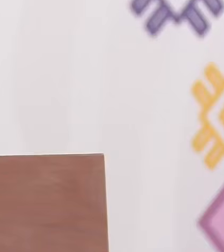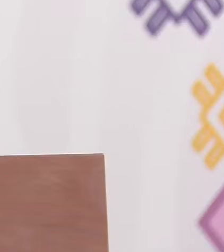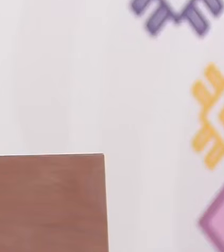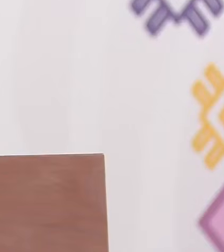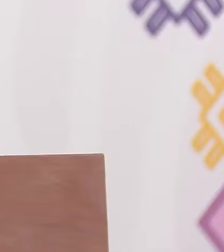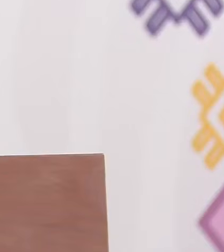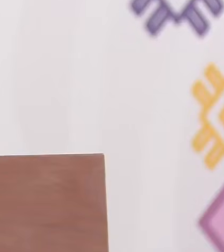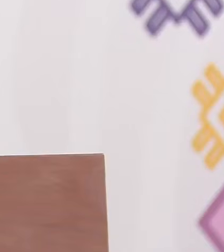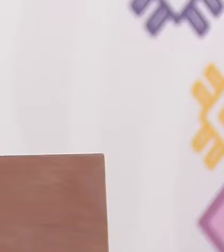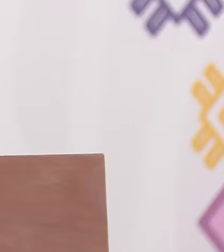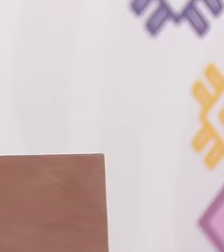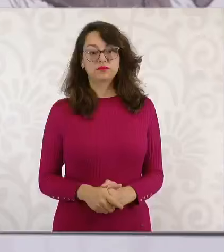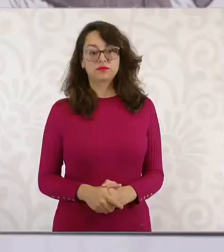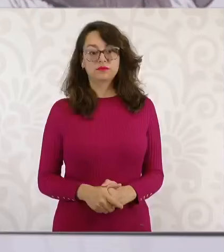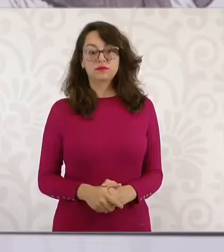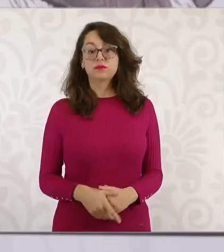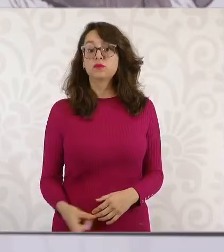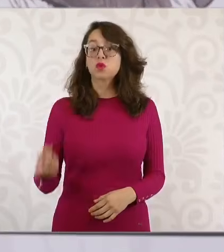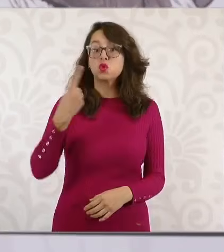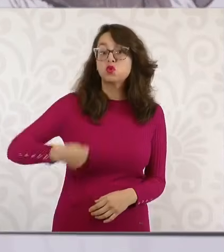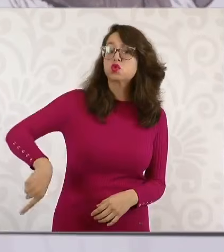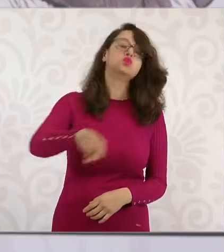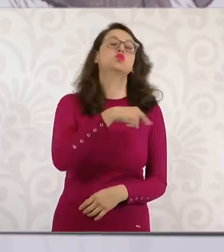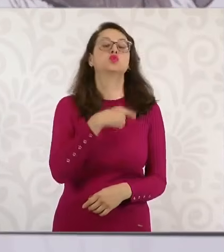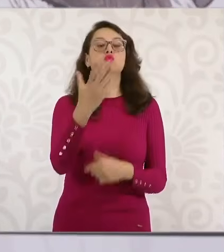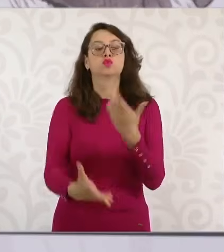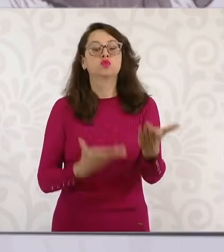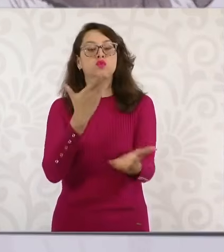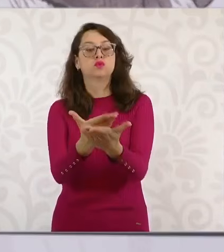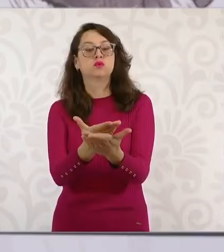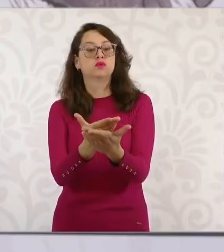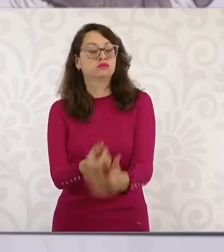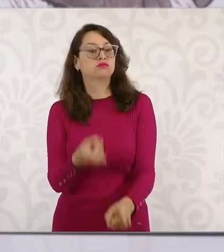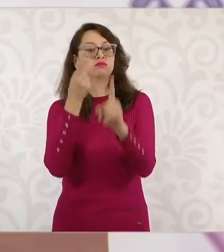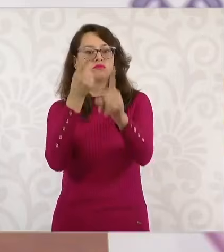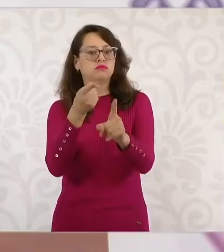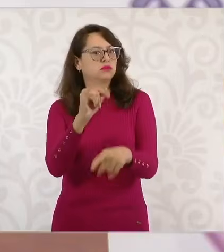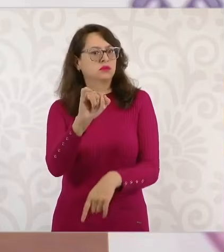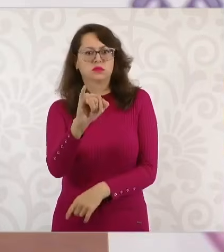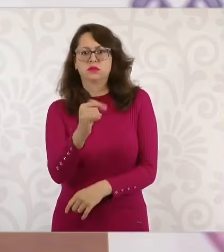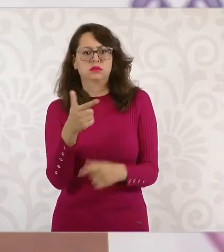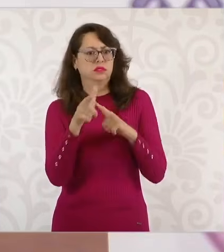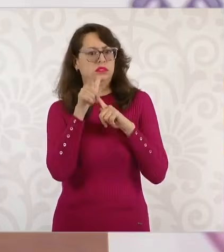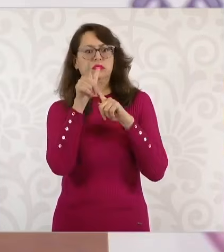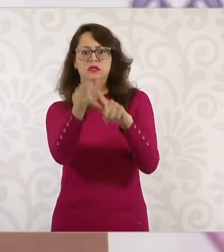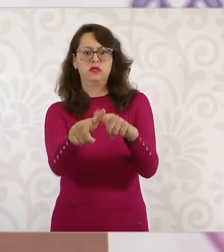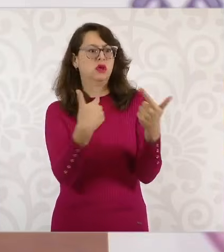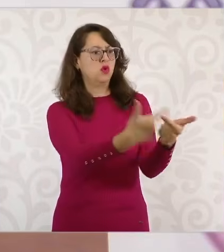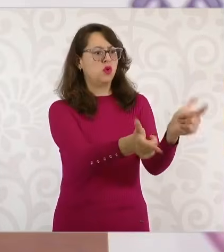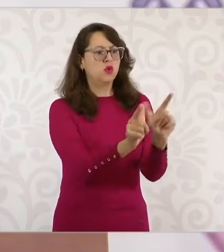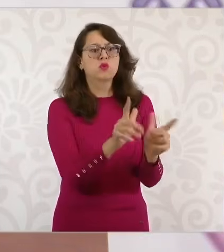electoral. Entonces nosotros estamos manteniendo la esencia de la distribución de las